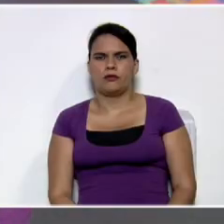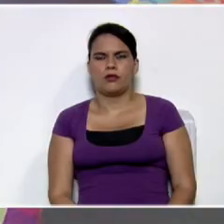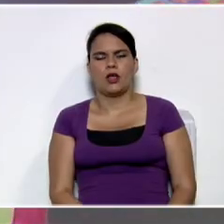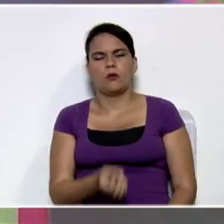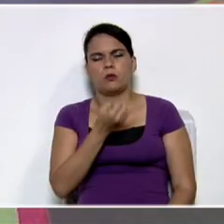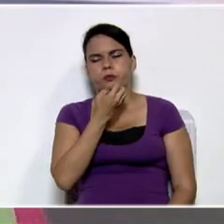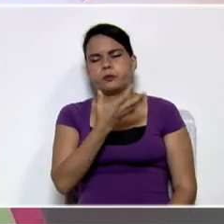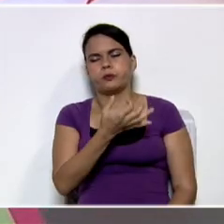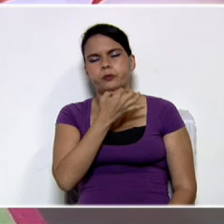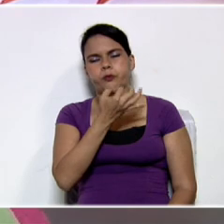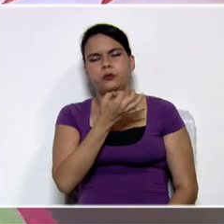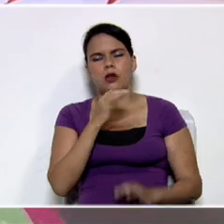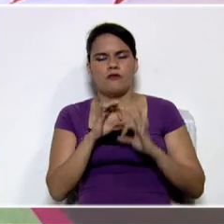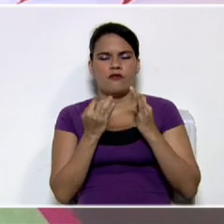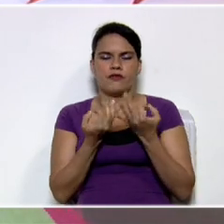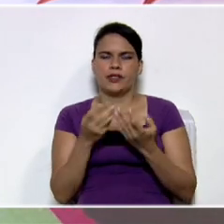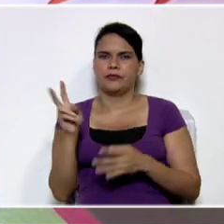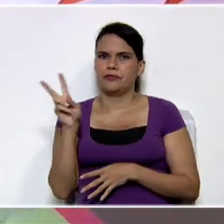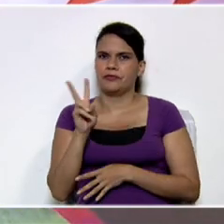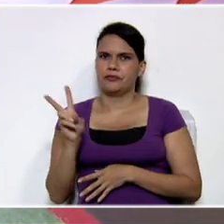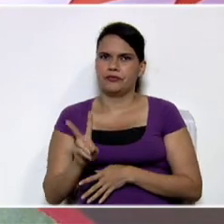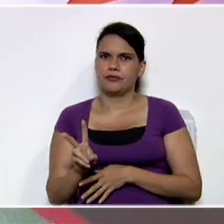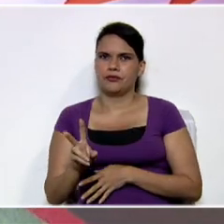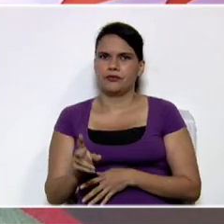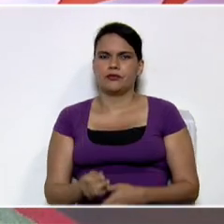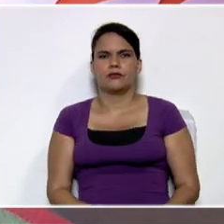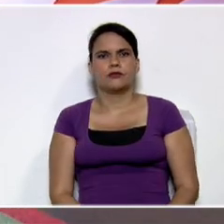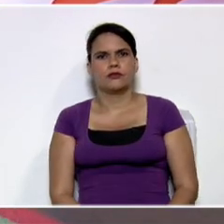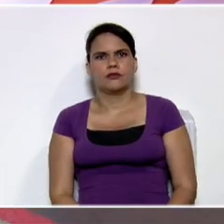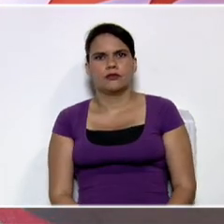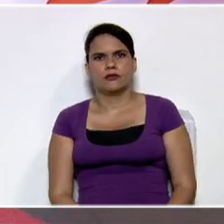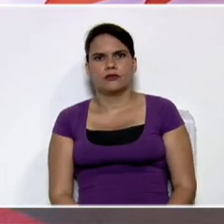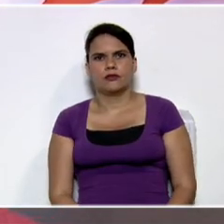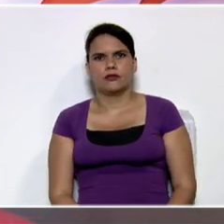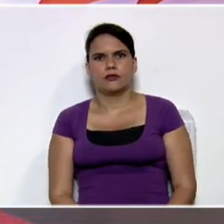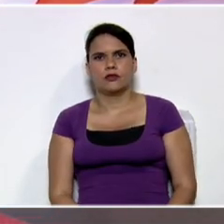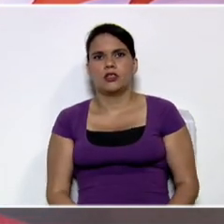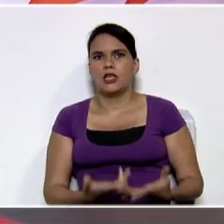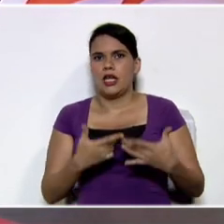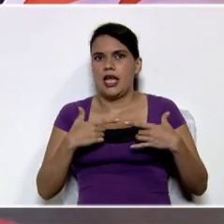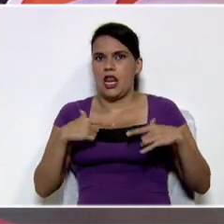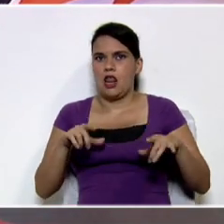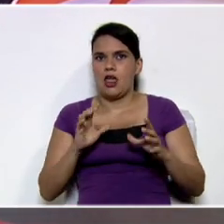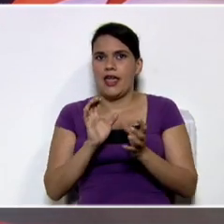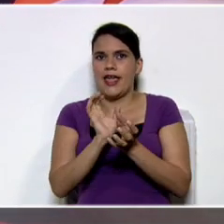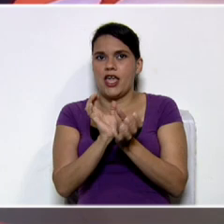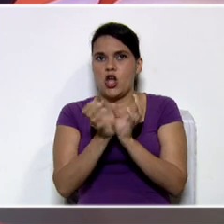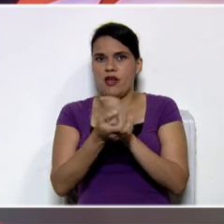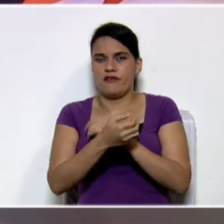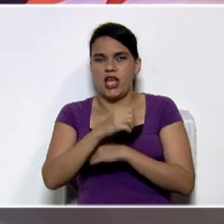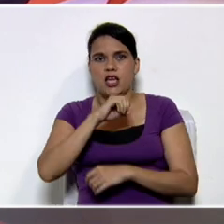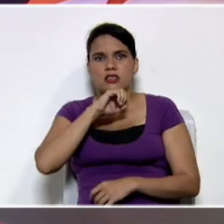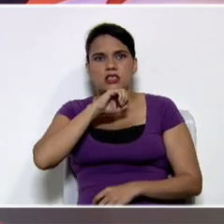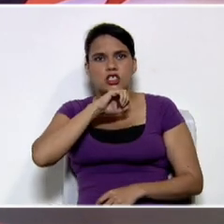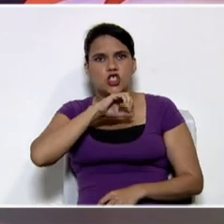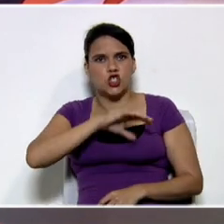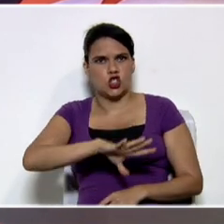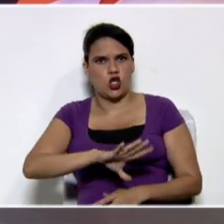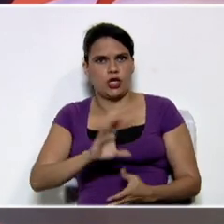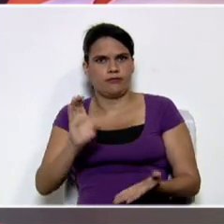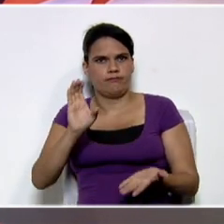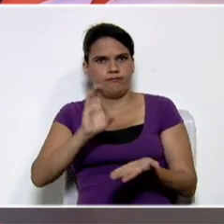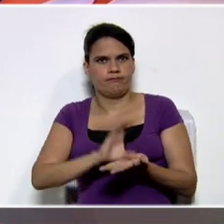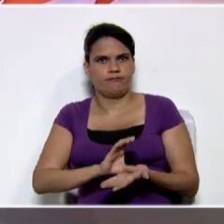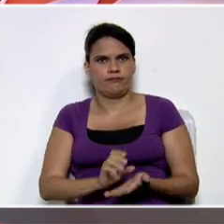Buenas tardes, familia venezolana. Quien les habla, la profesora María Gabriela Ravelo, en el área de Geografía, Historia y Ciudadanía